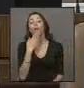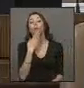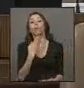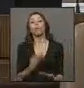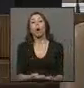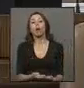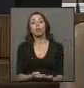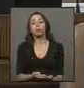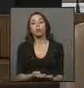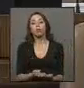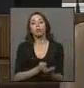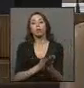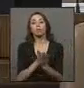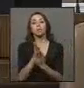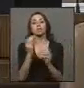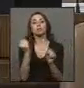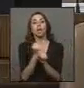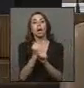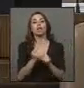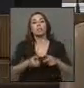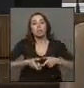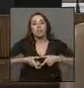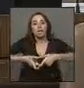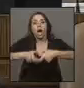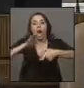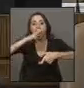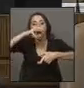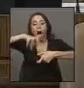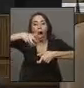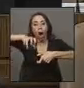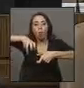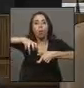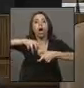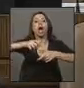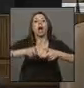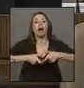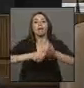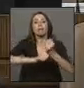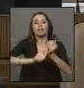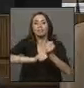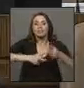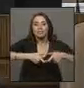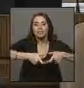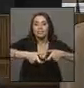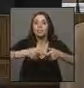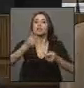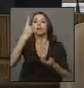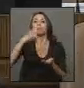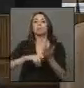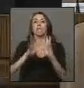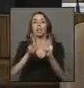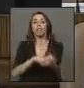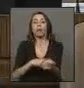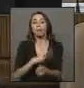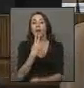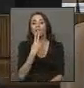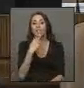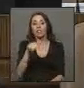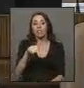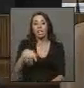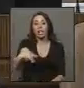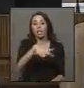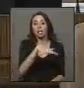definitivamente se van a iniciar las obras de urbanización de agua potable y alcantarillado para esas cerca de mil familias que viven en ese sector.